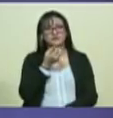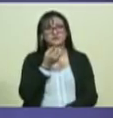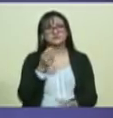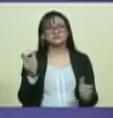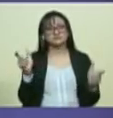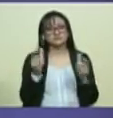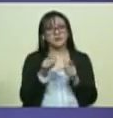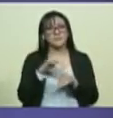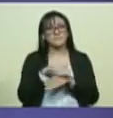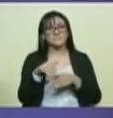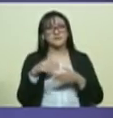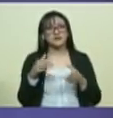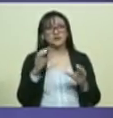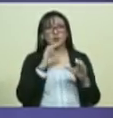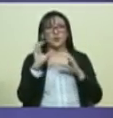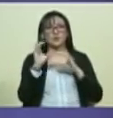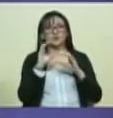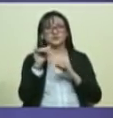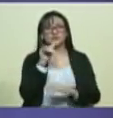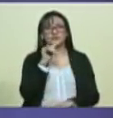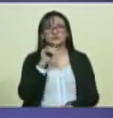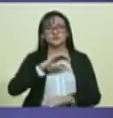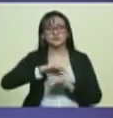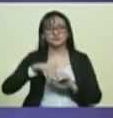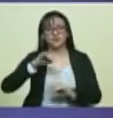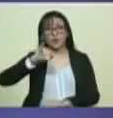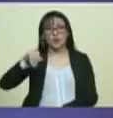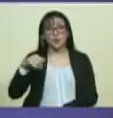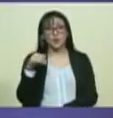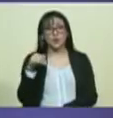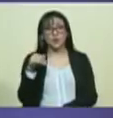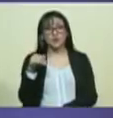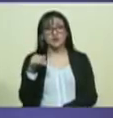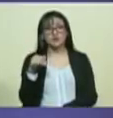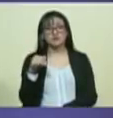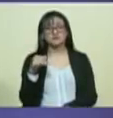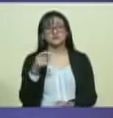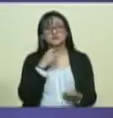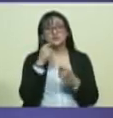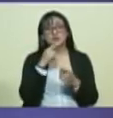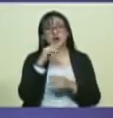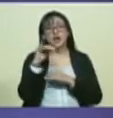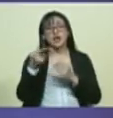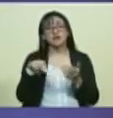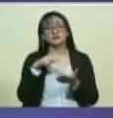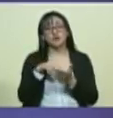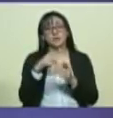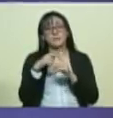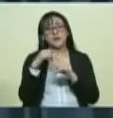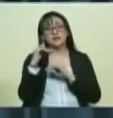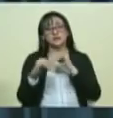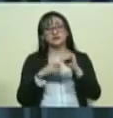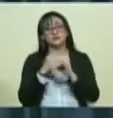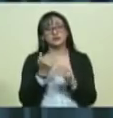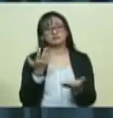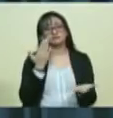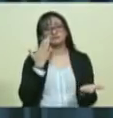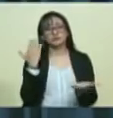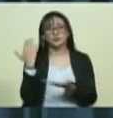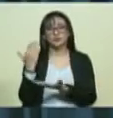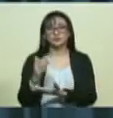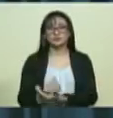dentro del poder popular para la comunicación y la información jorge rodríguez con medios nacionales e internacionales escuchamos sus palabras